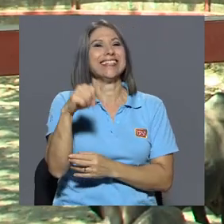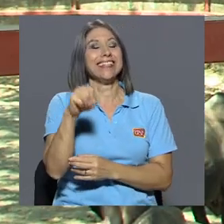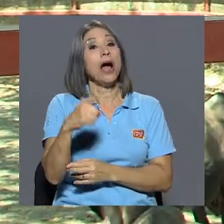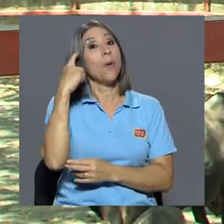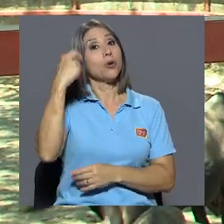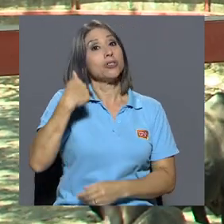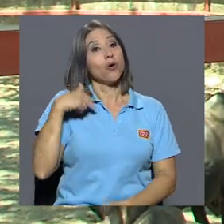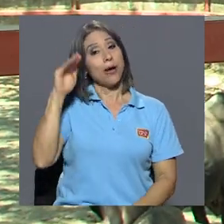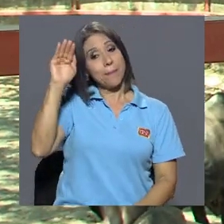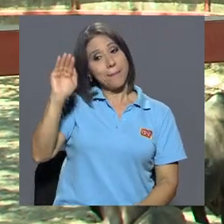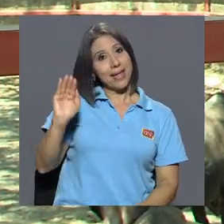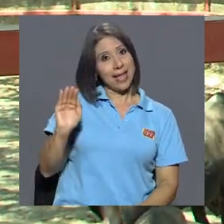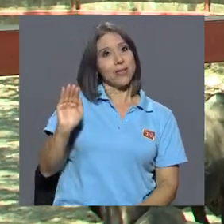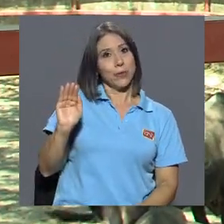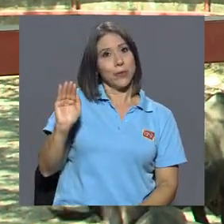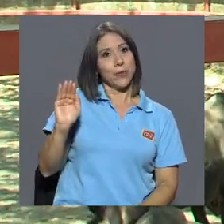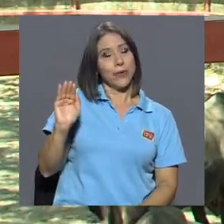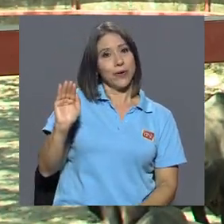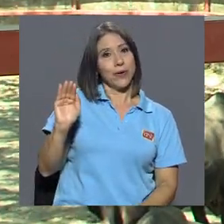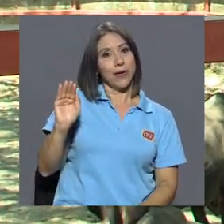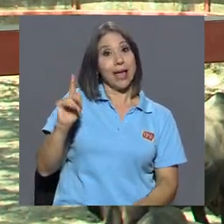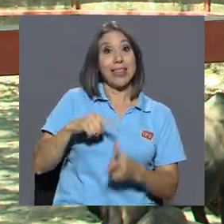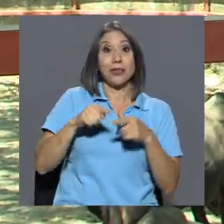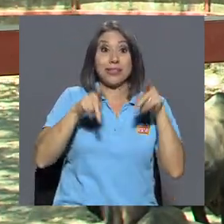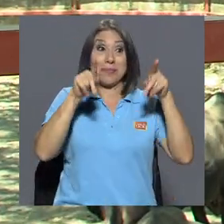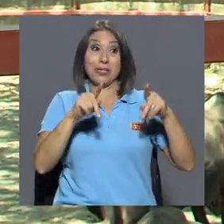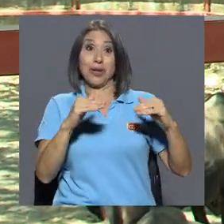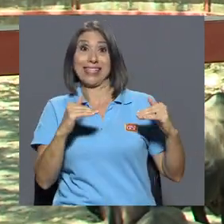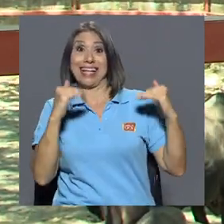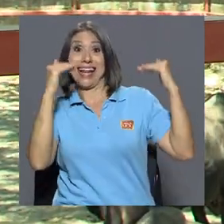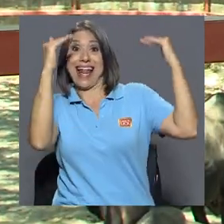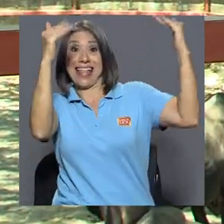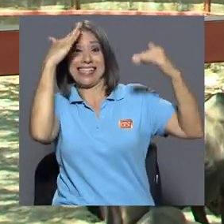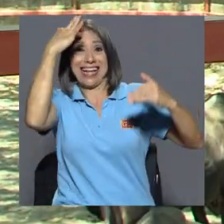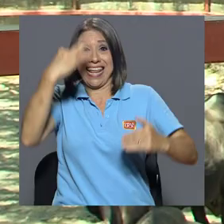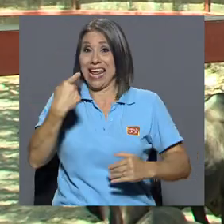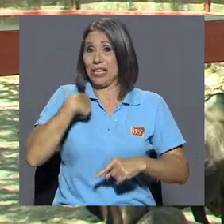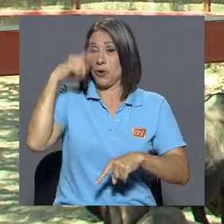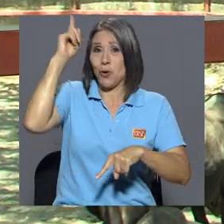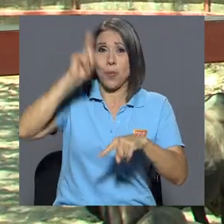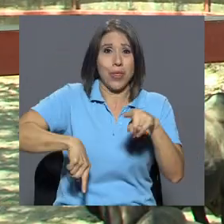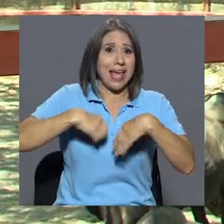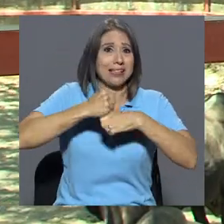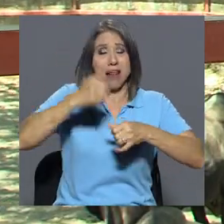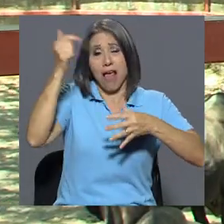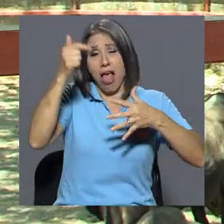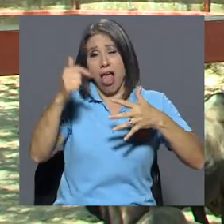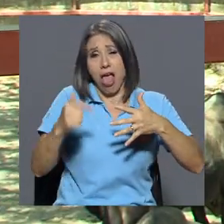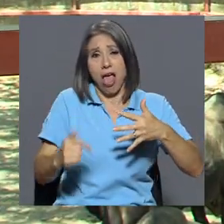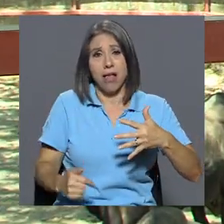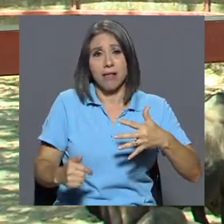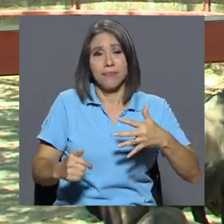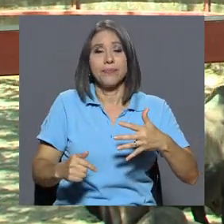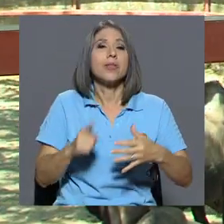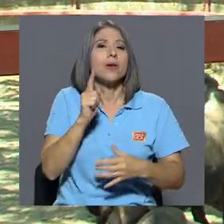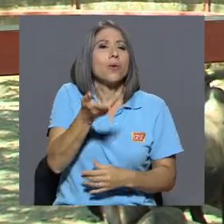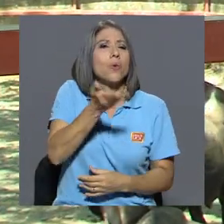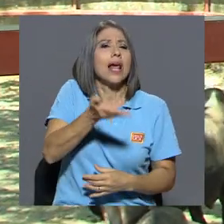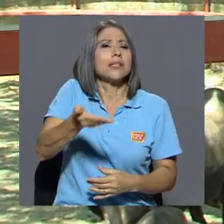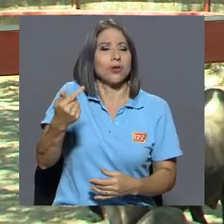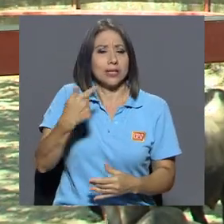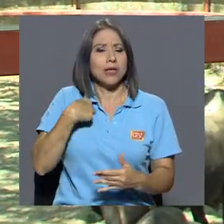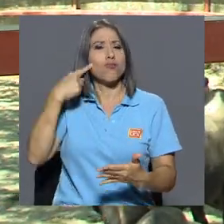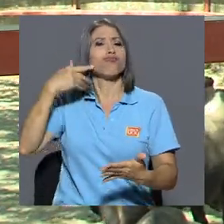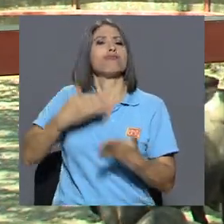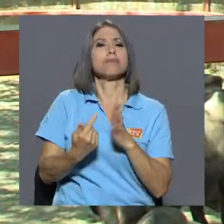tan pequeño, los grandes creían que yo no podía hacer un montón de cosas. Y una de las cosas que yo le